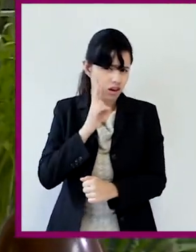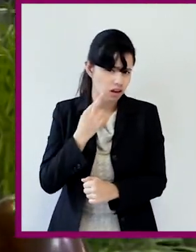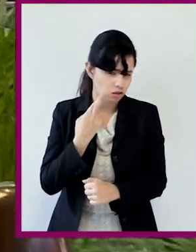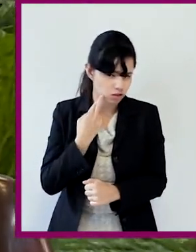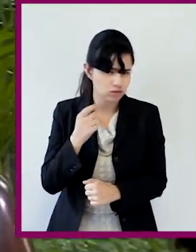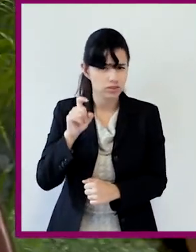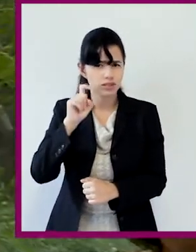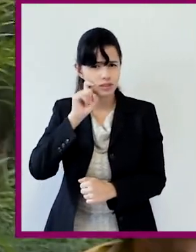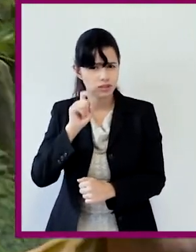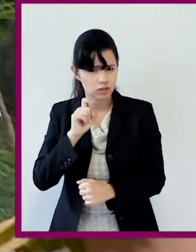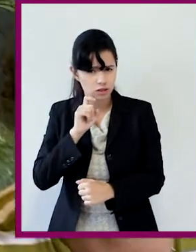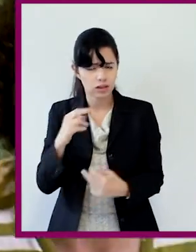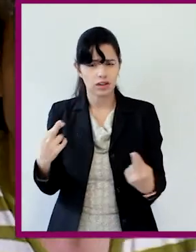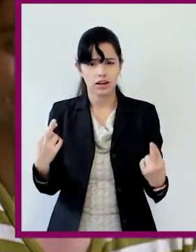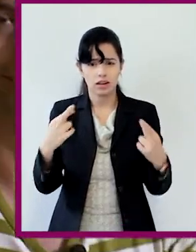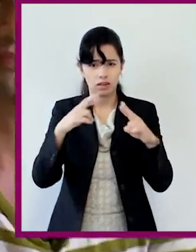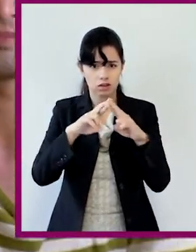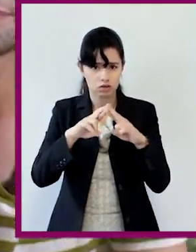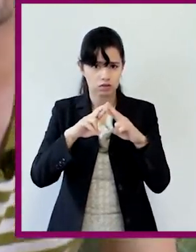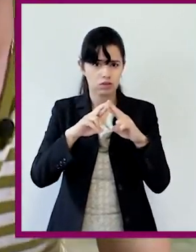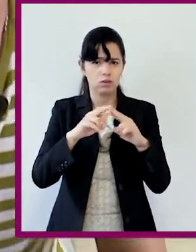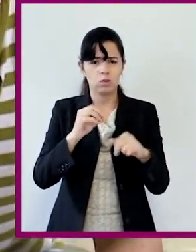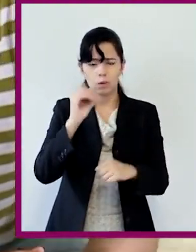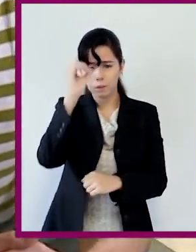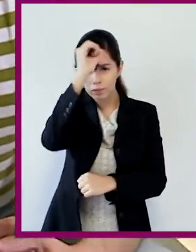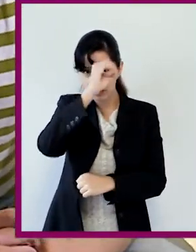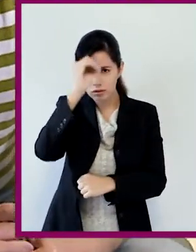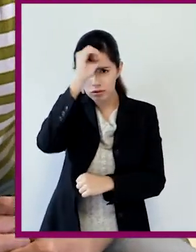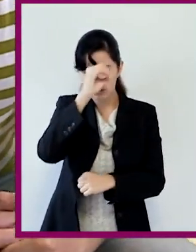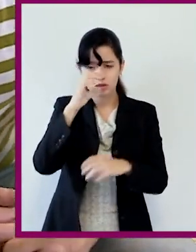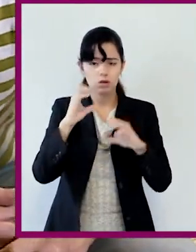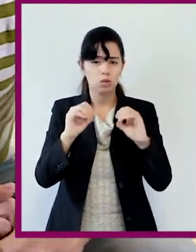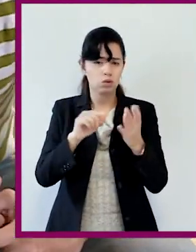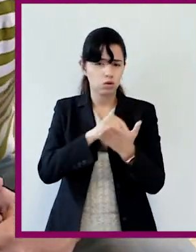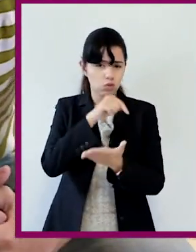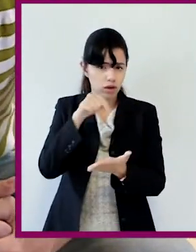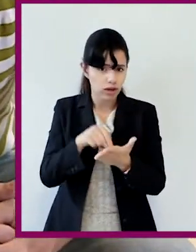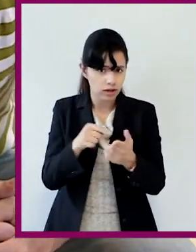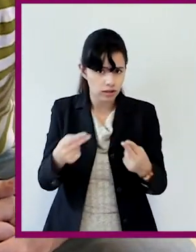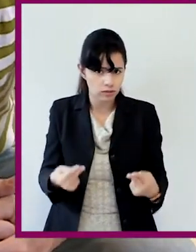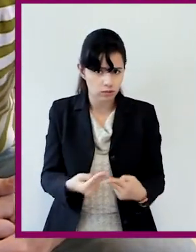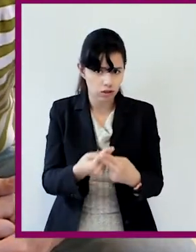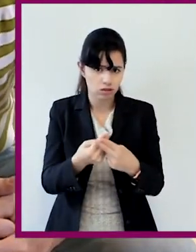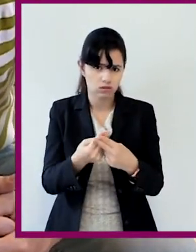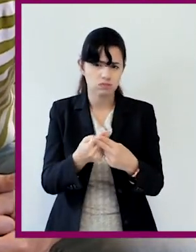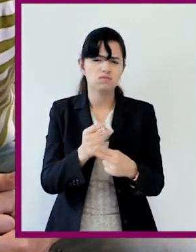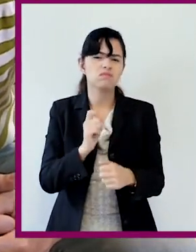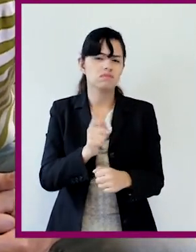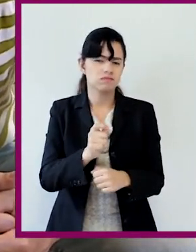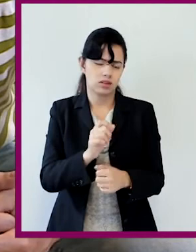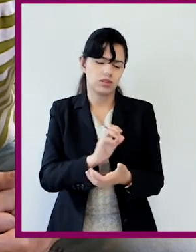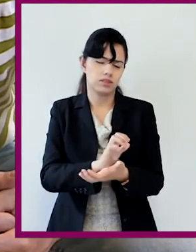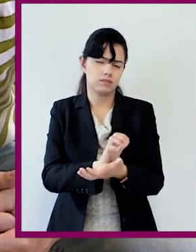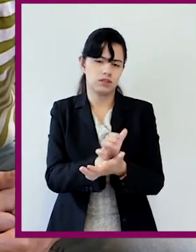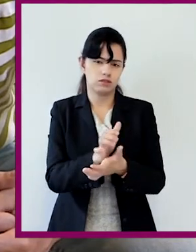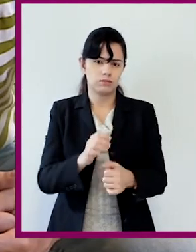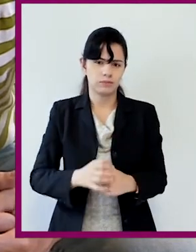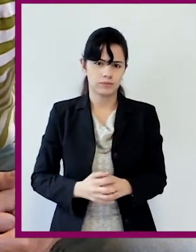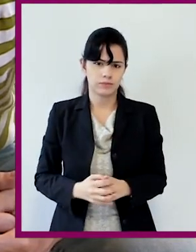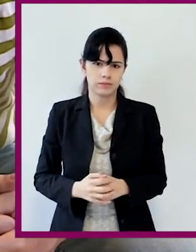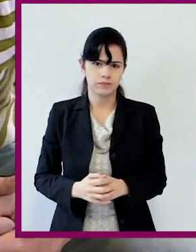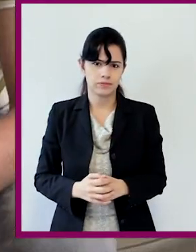en la raza, el sexo, la religión, las opiniones o el lugar de nacimiento se llama